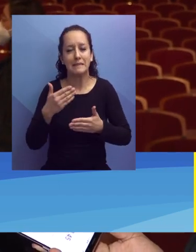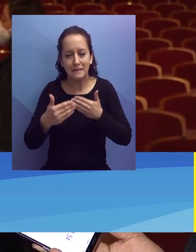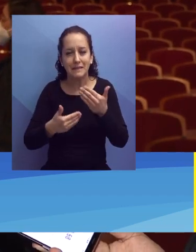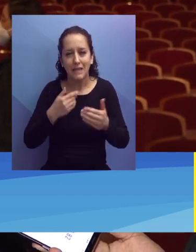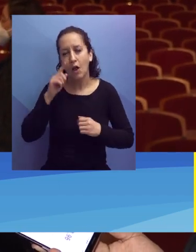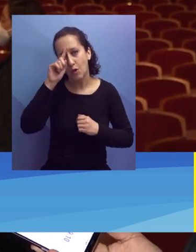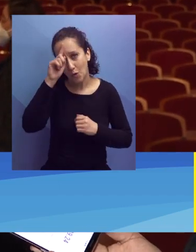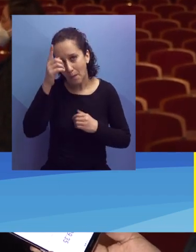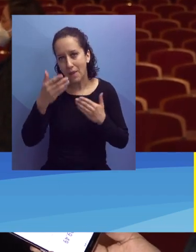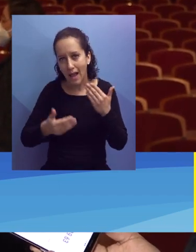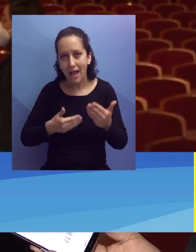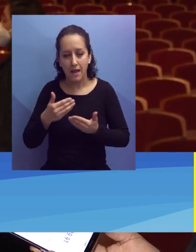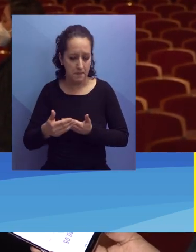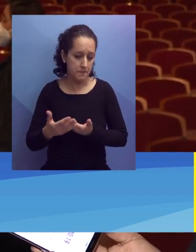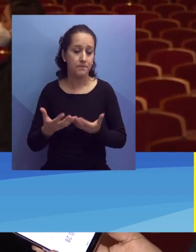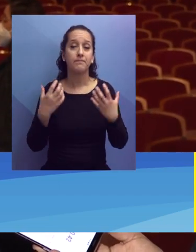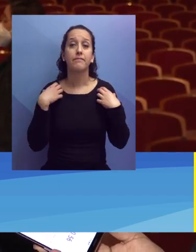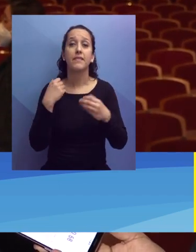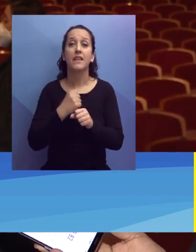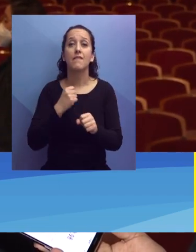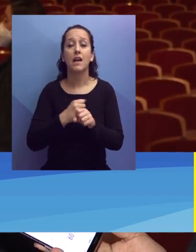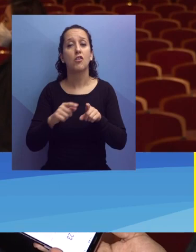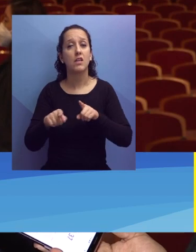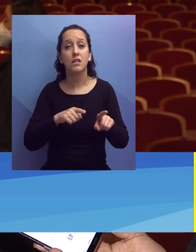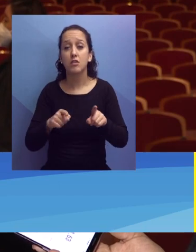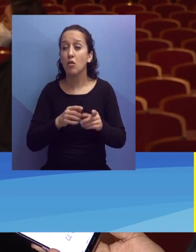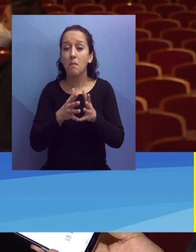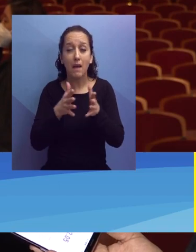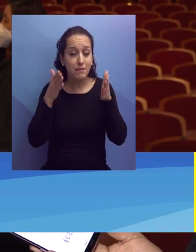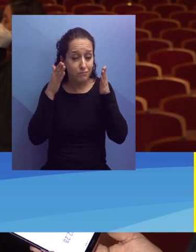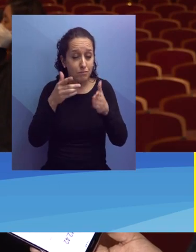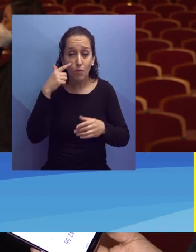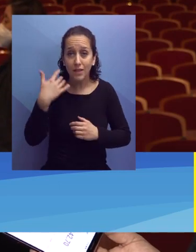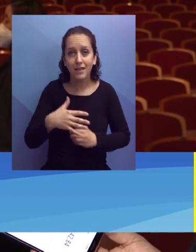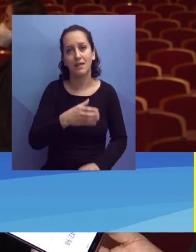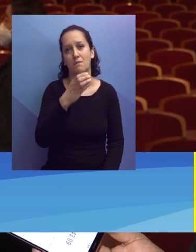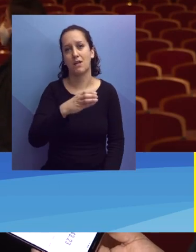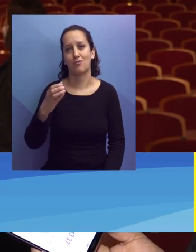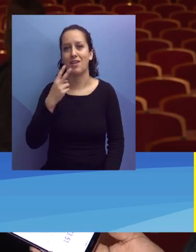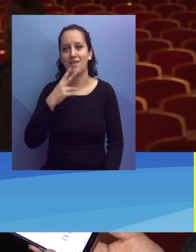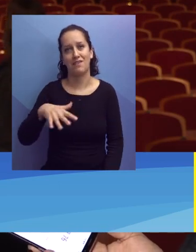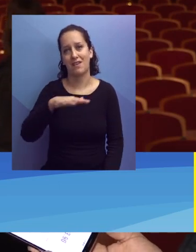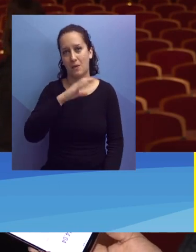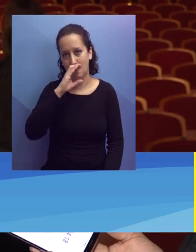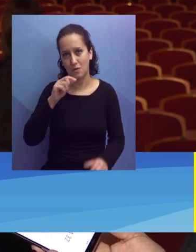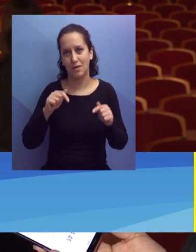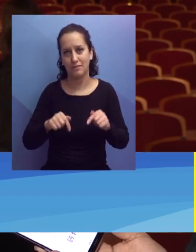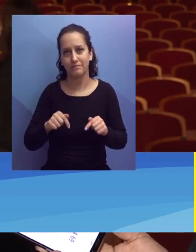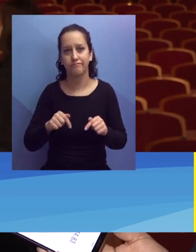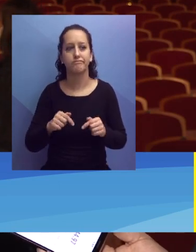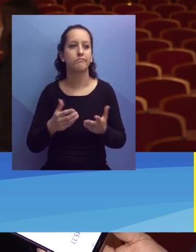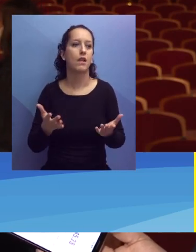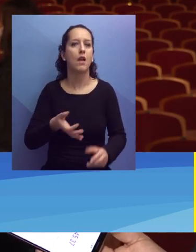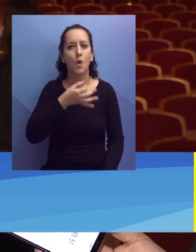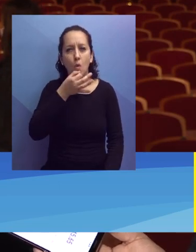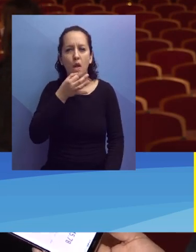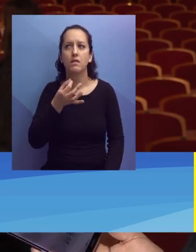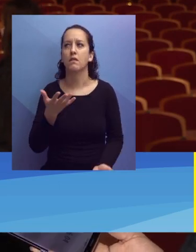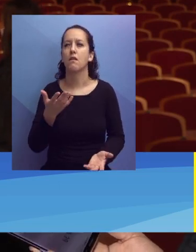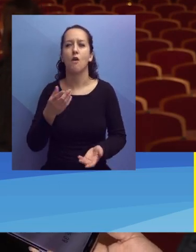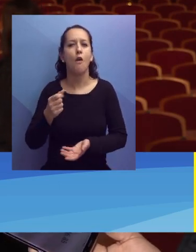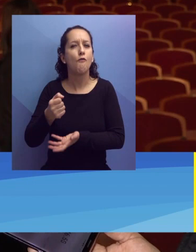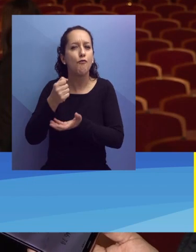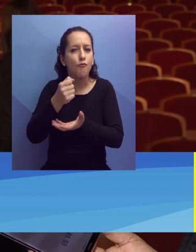también en una gestión municipal cuyos principales protagonistas son las y los vecinos de la ciudad. Todas las iniciativas que aquí se comentaron,